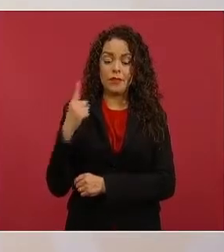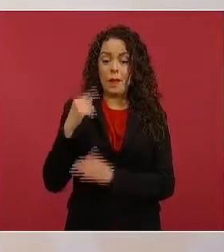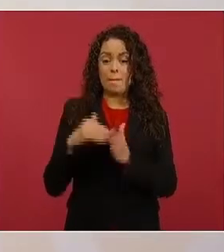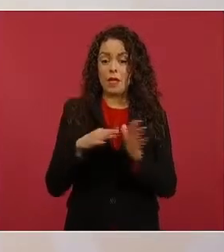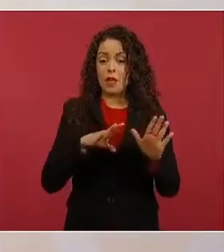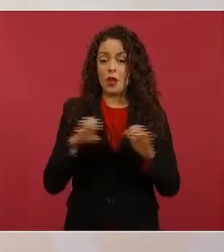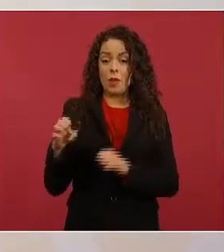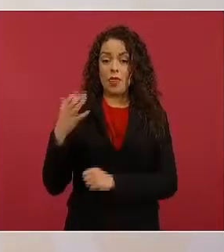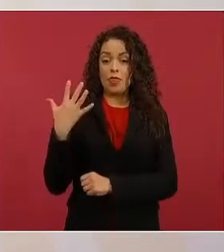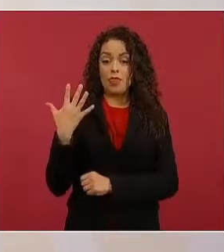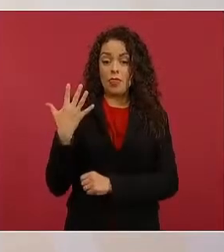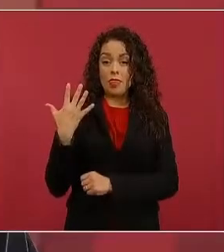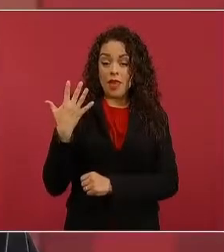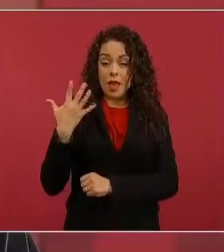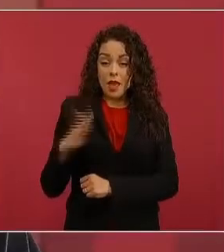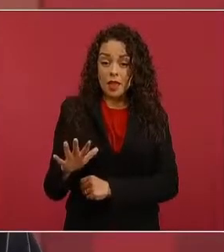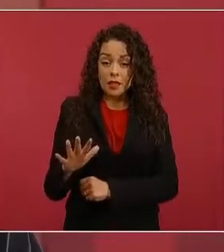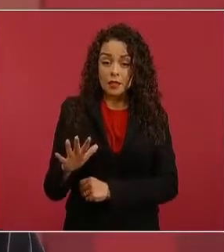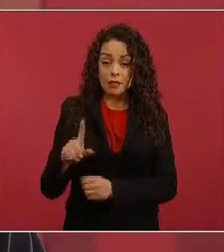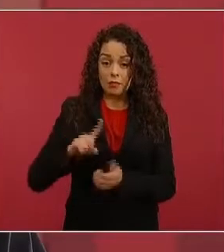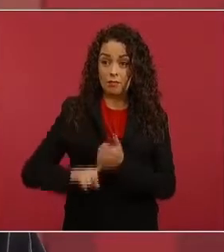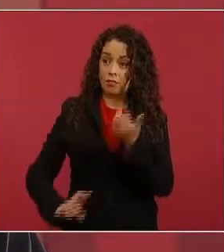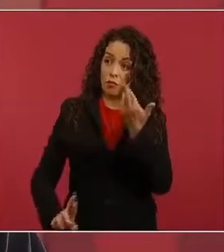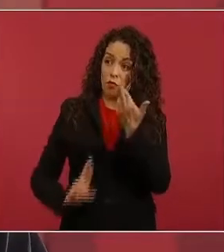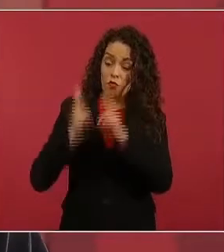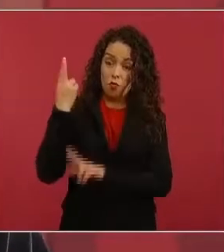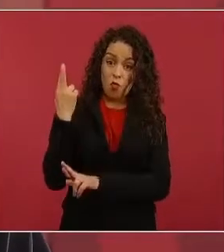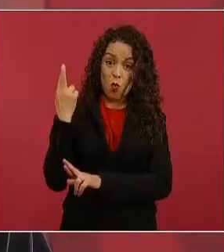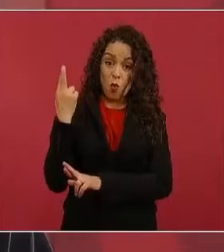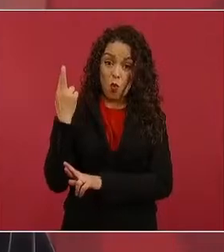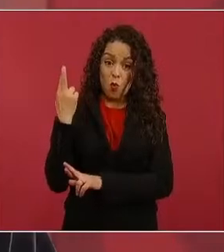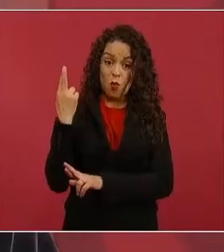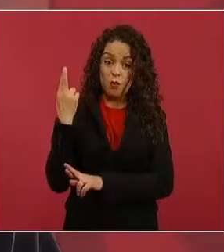1910 a la revolución.